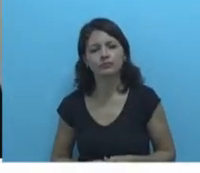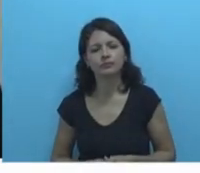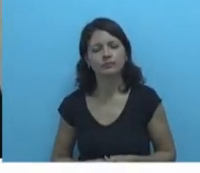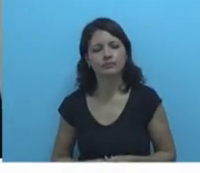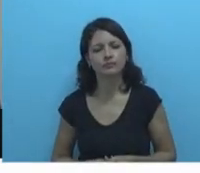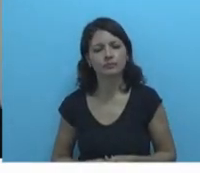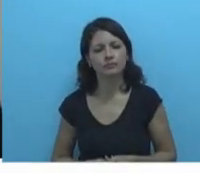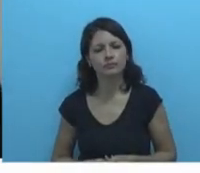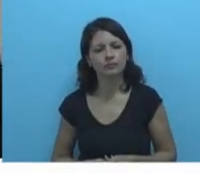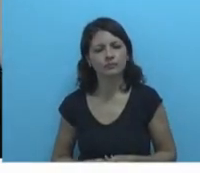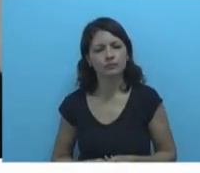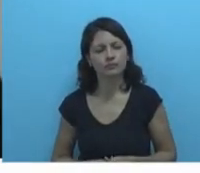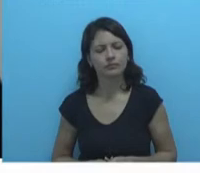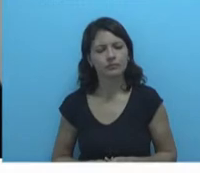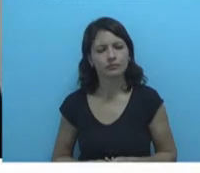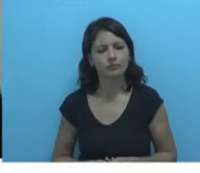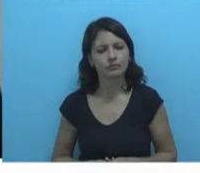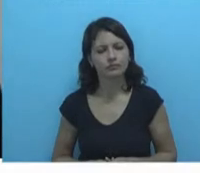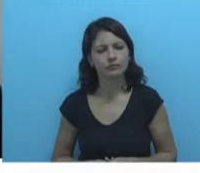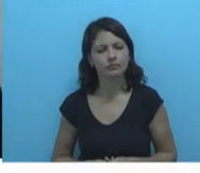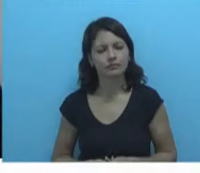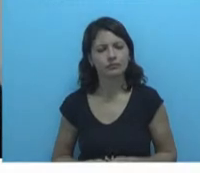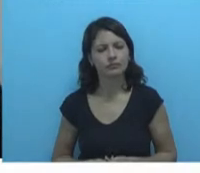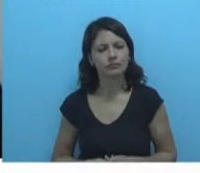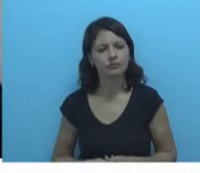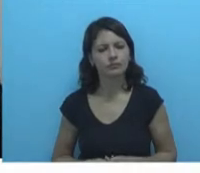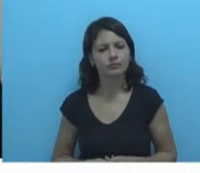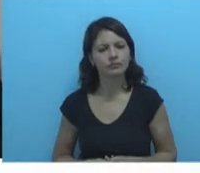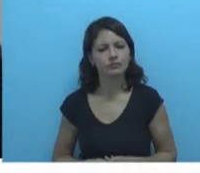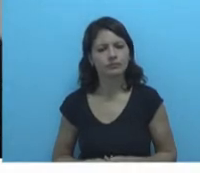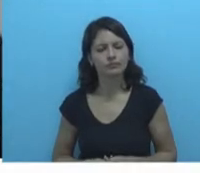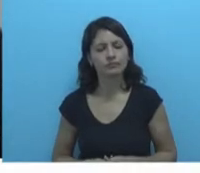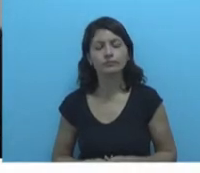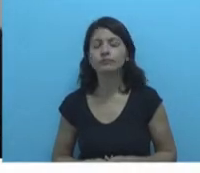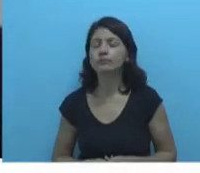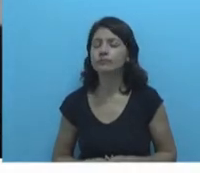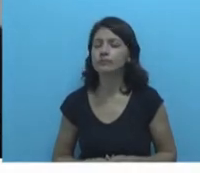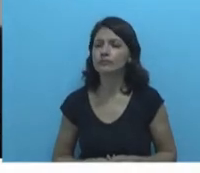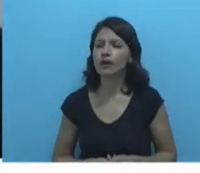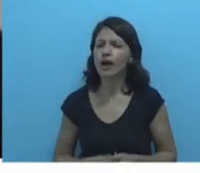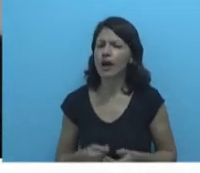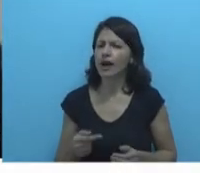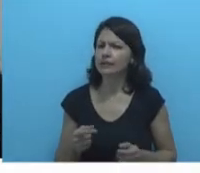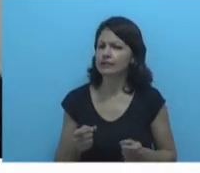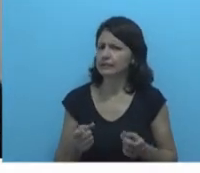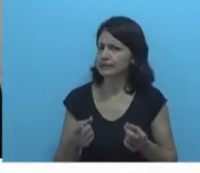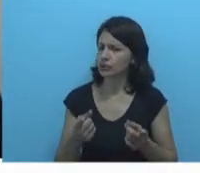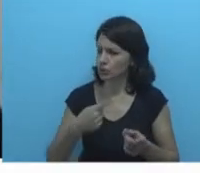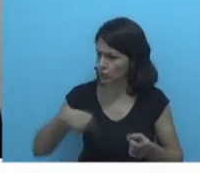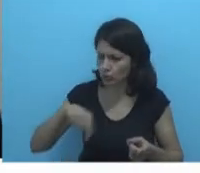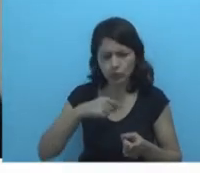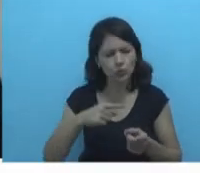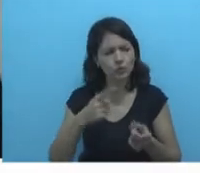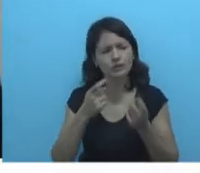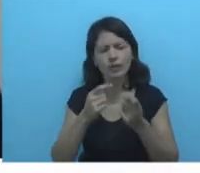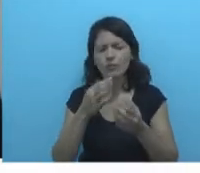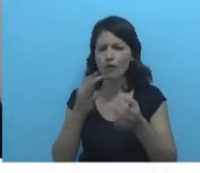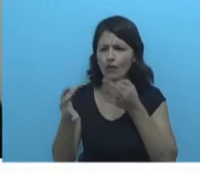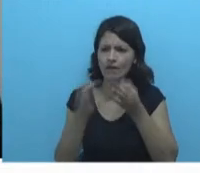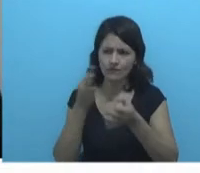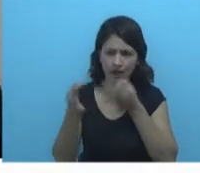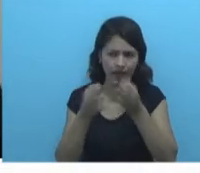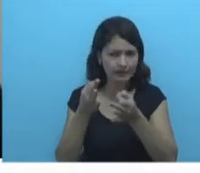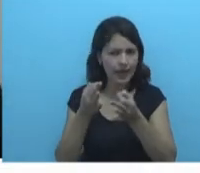También comparto el hecho de que acá hay que debatir respecto de la capacidad adquisitiva